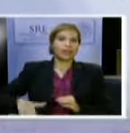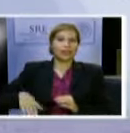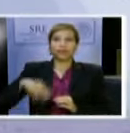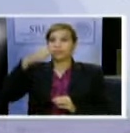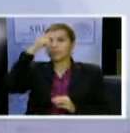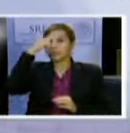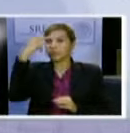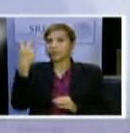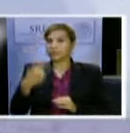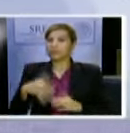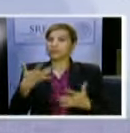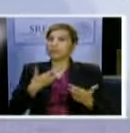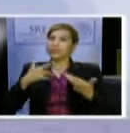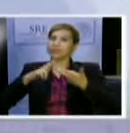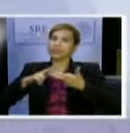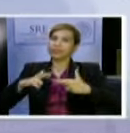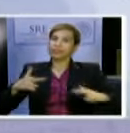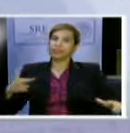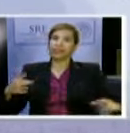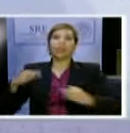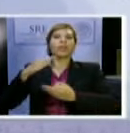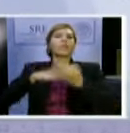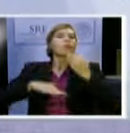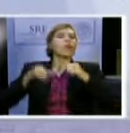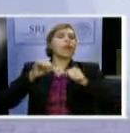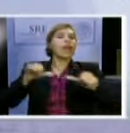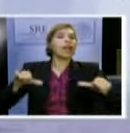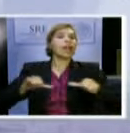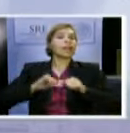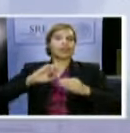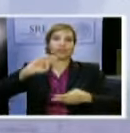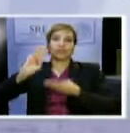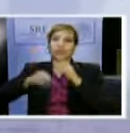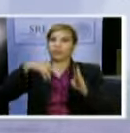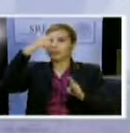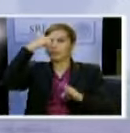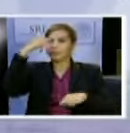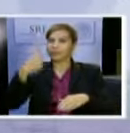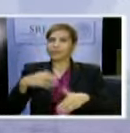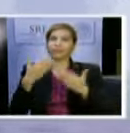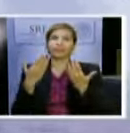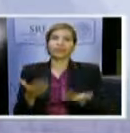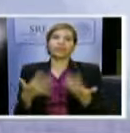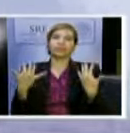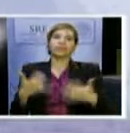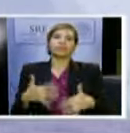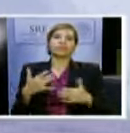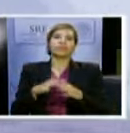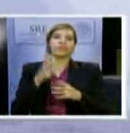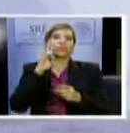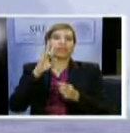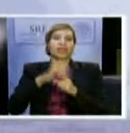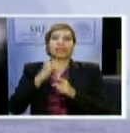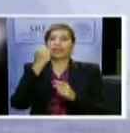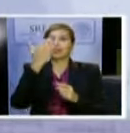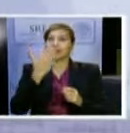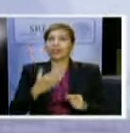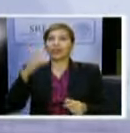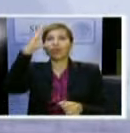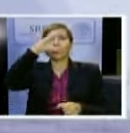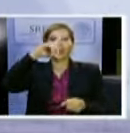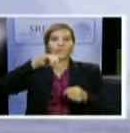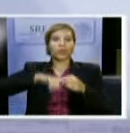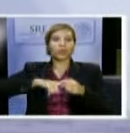México tiene relaciones con todas las áreas del mundo, y México es, sin duda, por identidad, cultura,